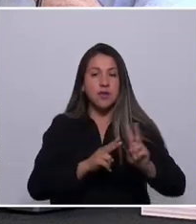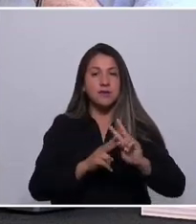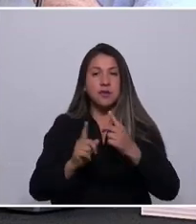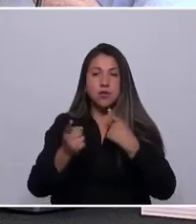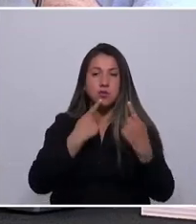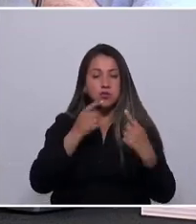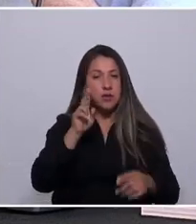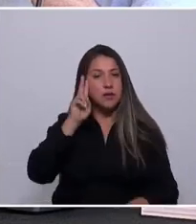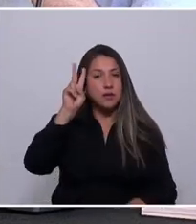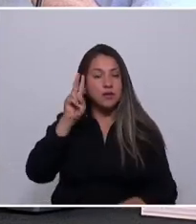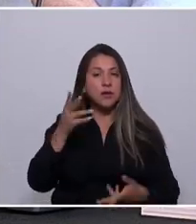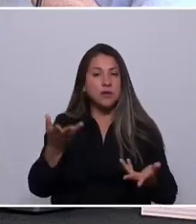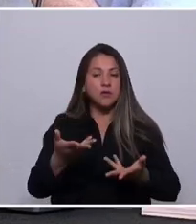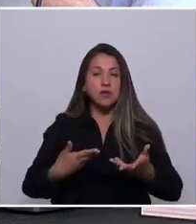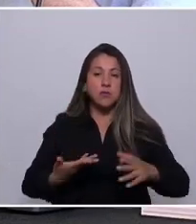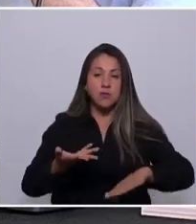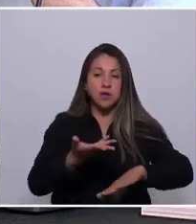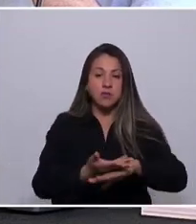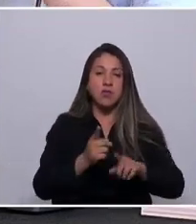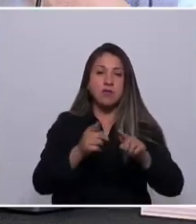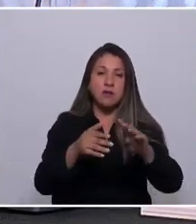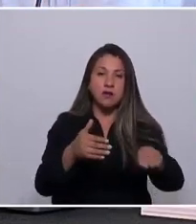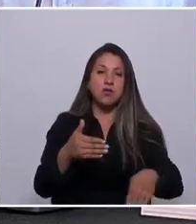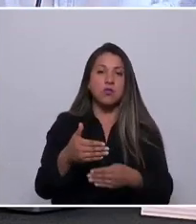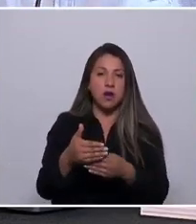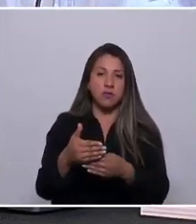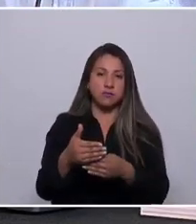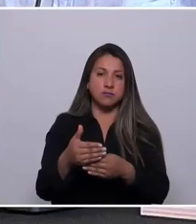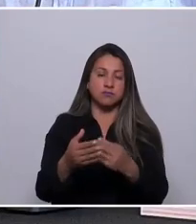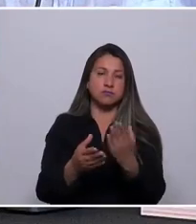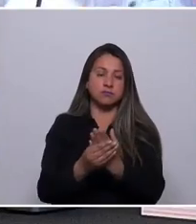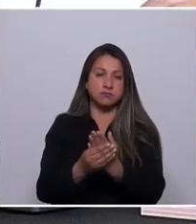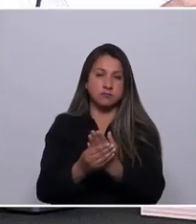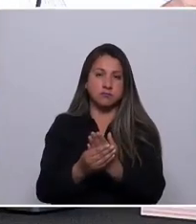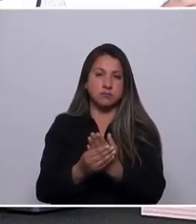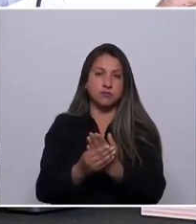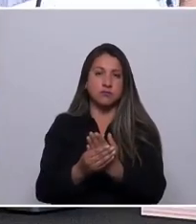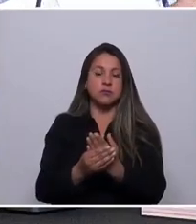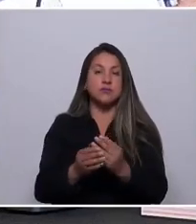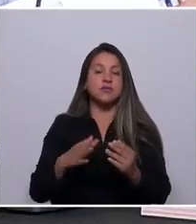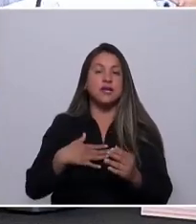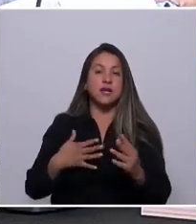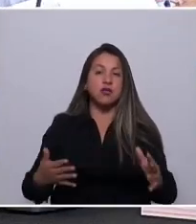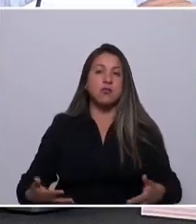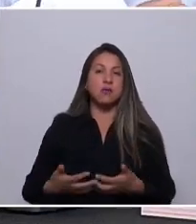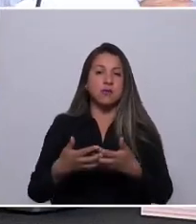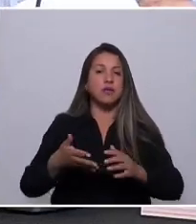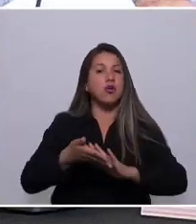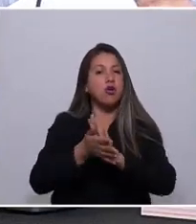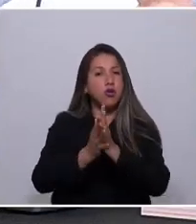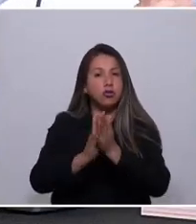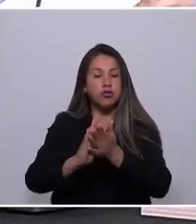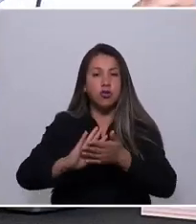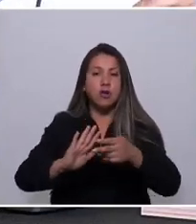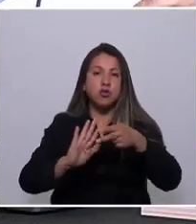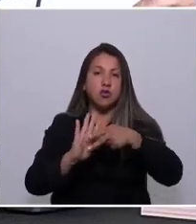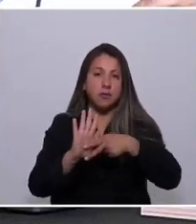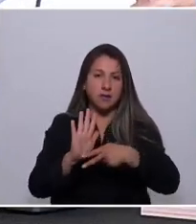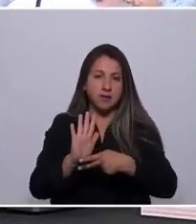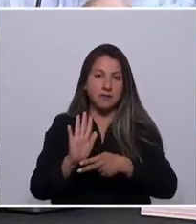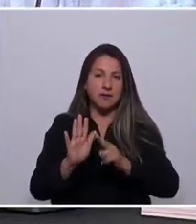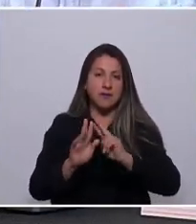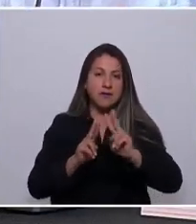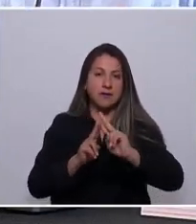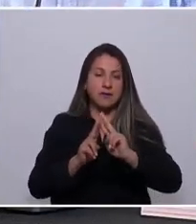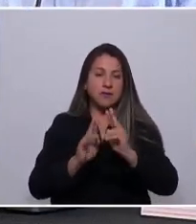indígenas. Por lo tanto, solicitamos que sea incorporado también este para complementar todo el resto de la normativa que se va a hacer